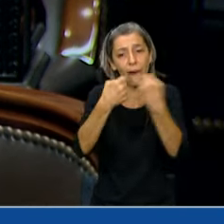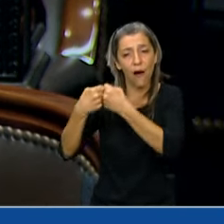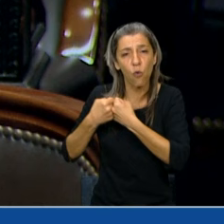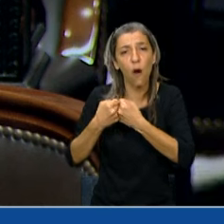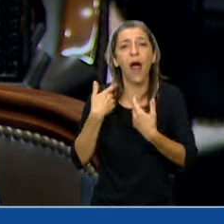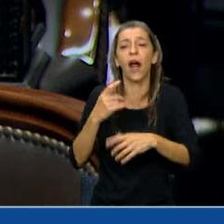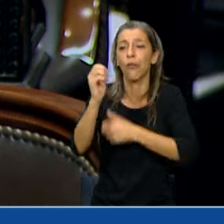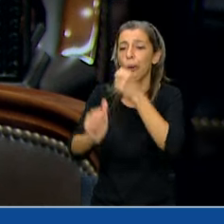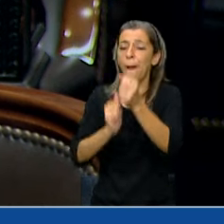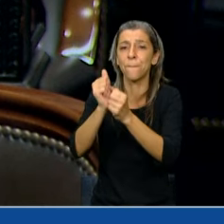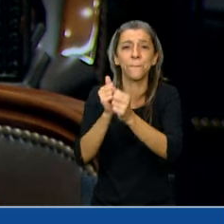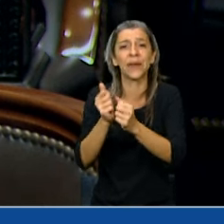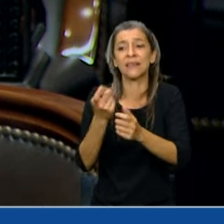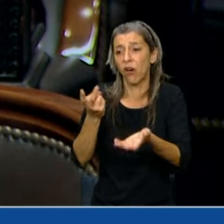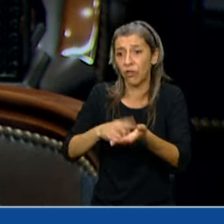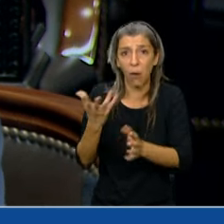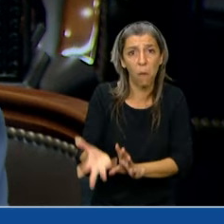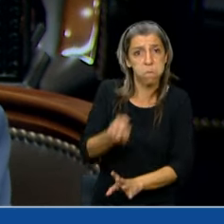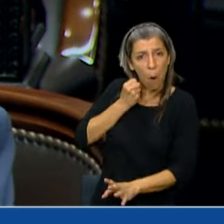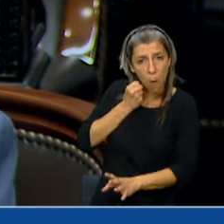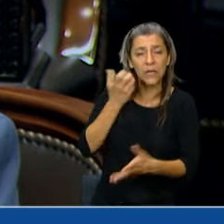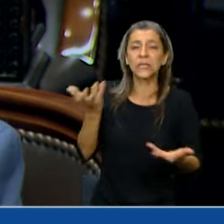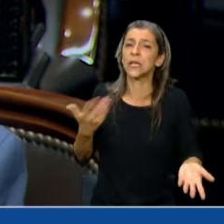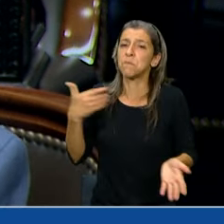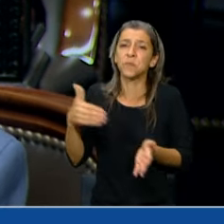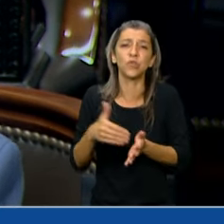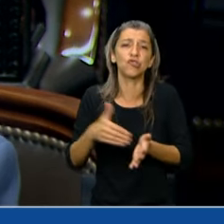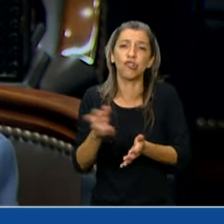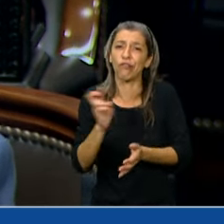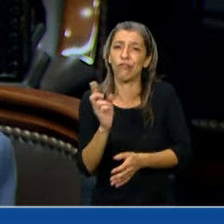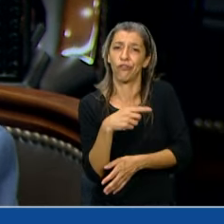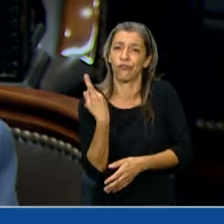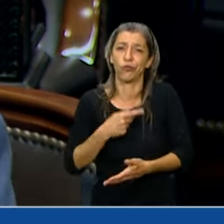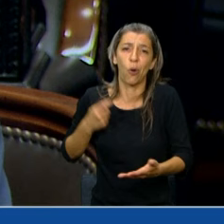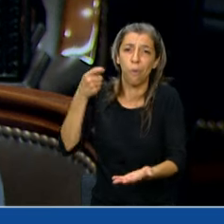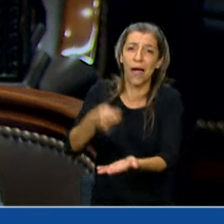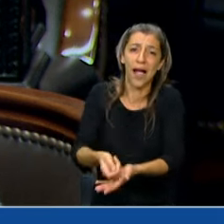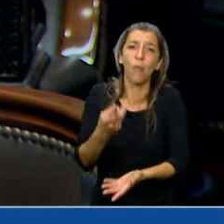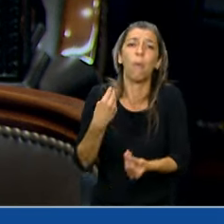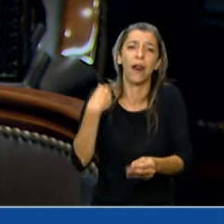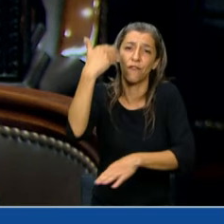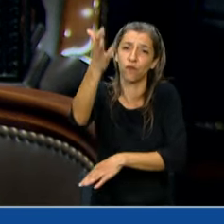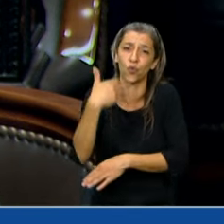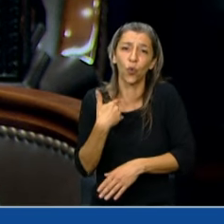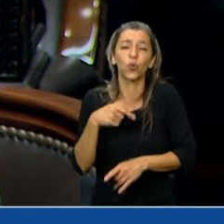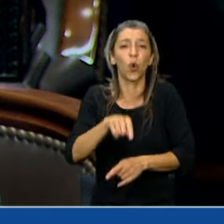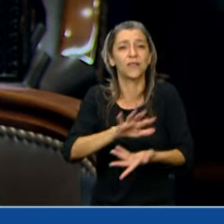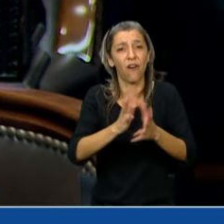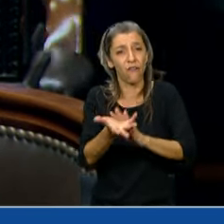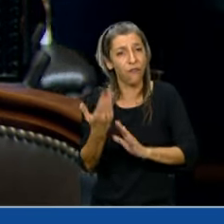empresa que nos va a costar millones de dólares a todos los argentinos y de dejar ese déficit fiscal tan grande pero lamentablemente